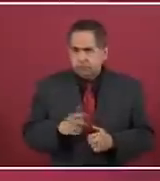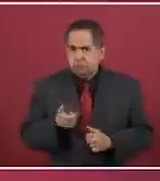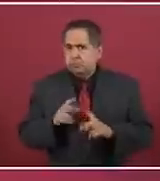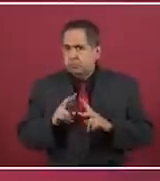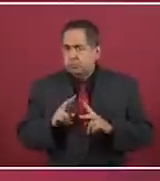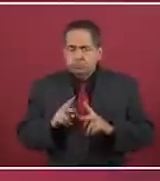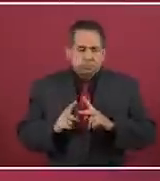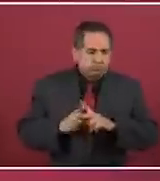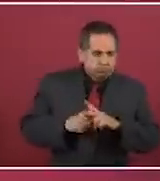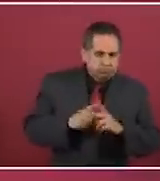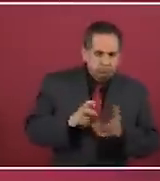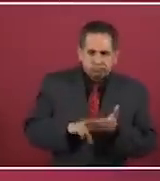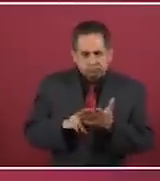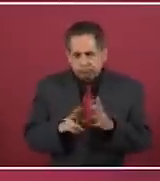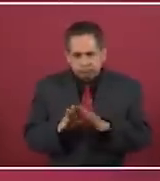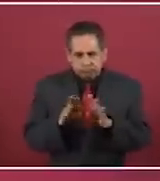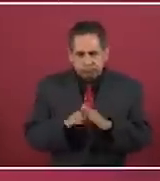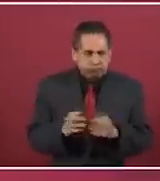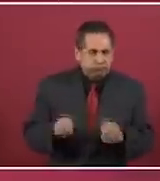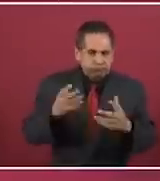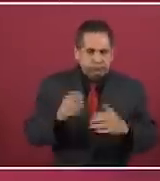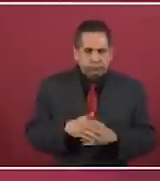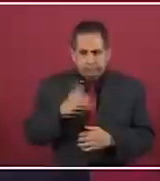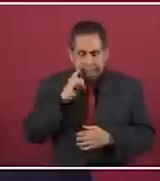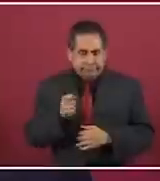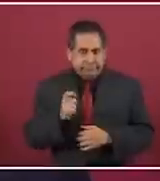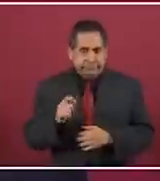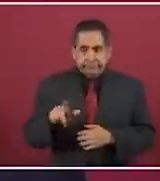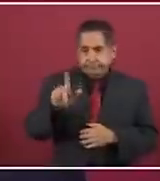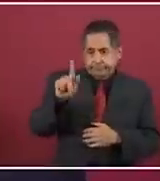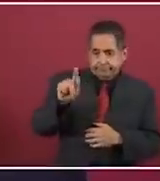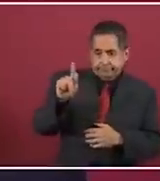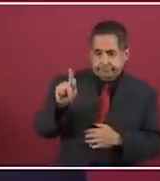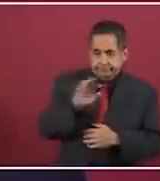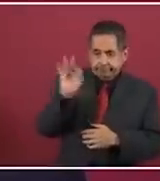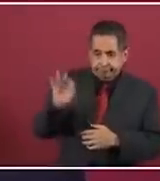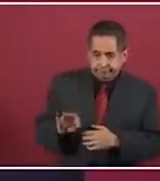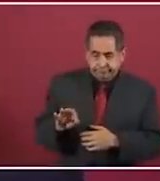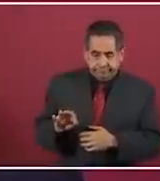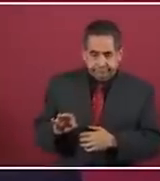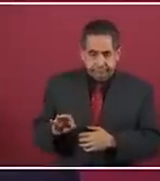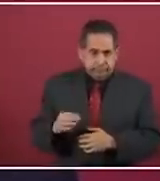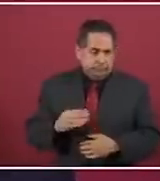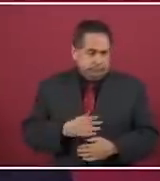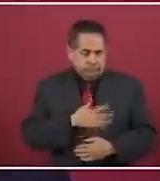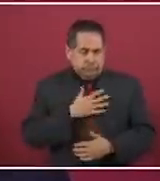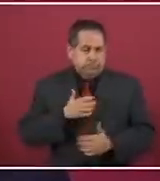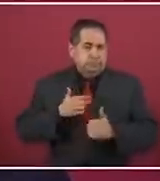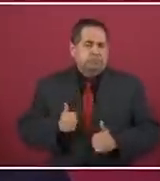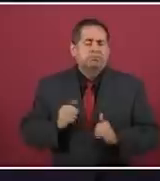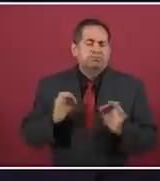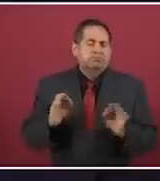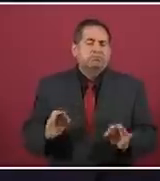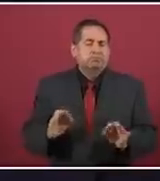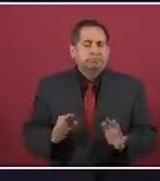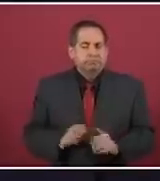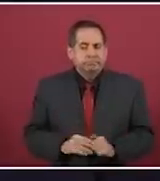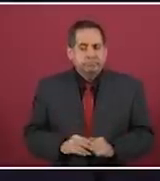cuantitativos, les diría 70% bienestar,